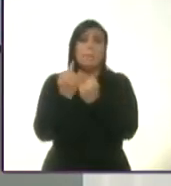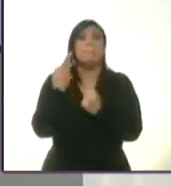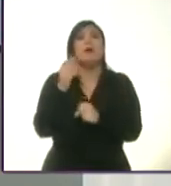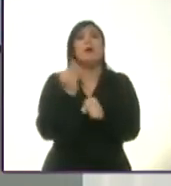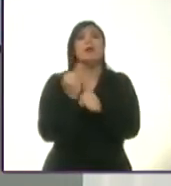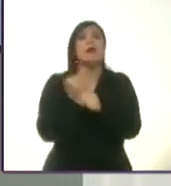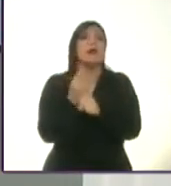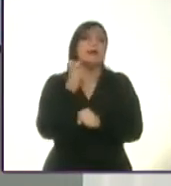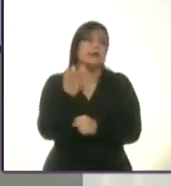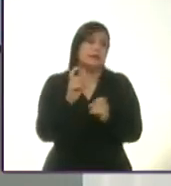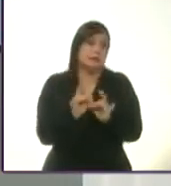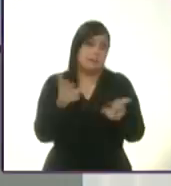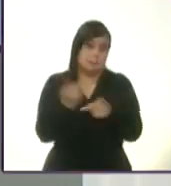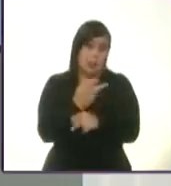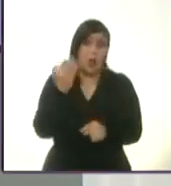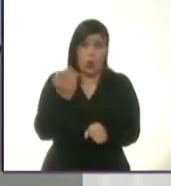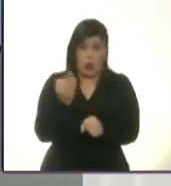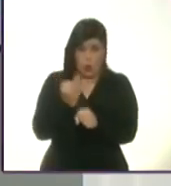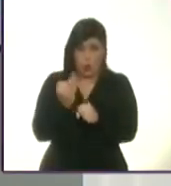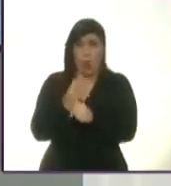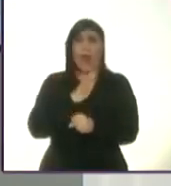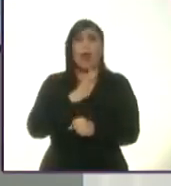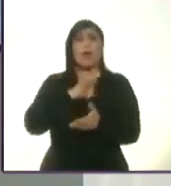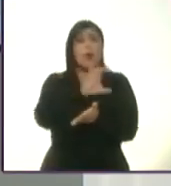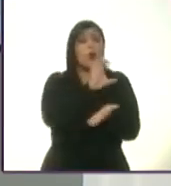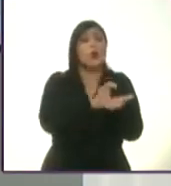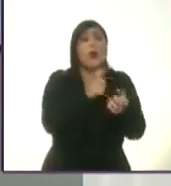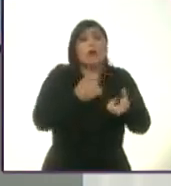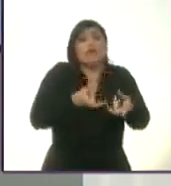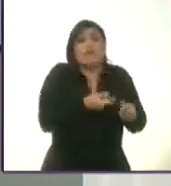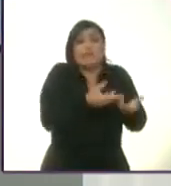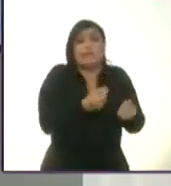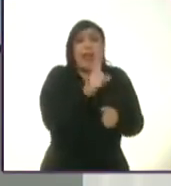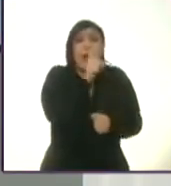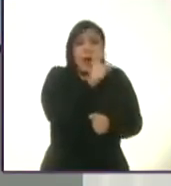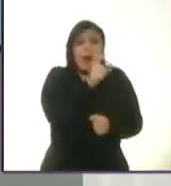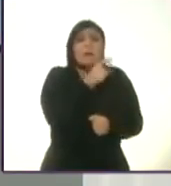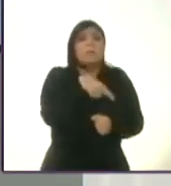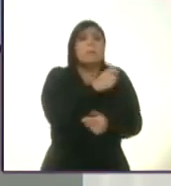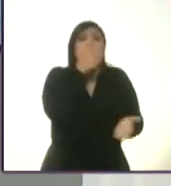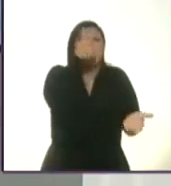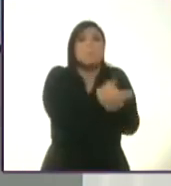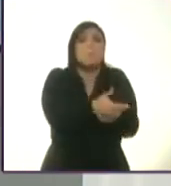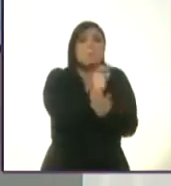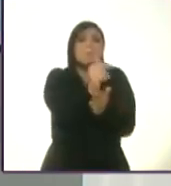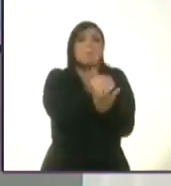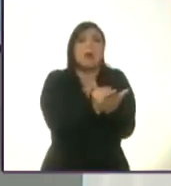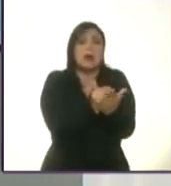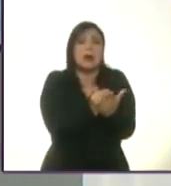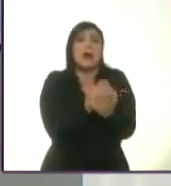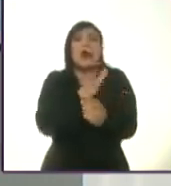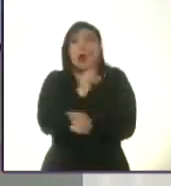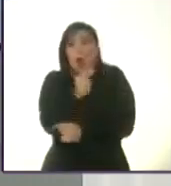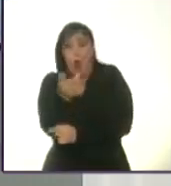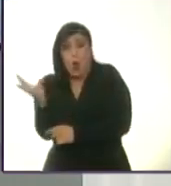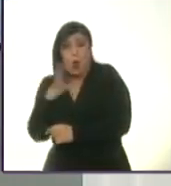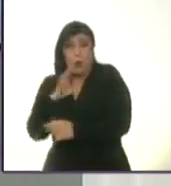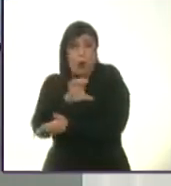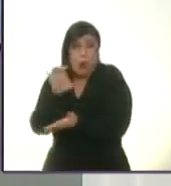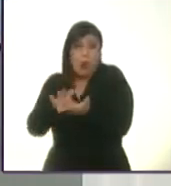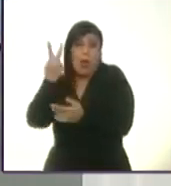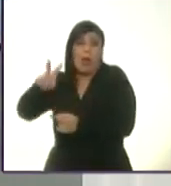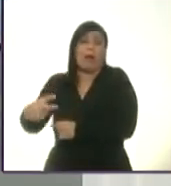hoy las hay hoy tenemos colonias que gastan demasiada agua y sin embargo no pagan lo que debe hay colonias que no tienen